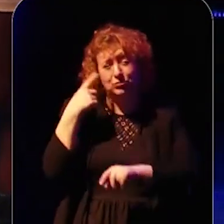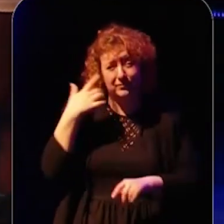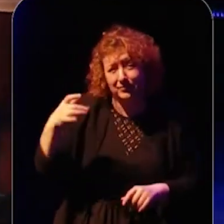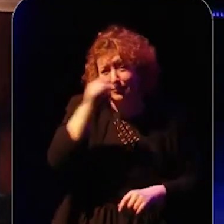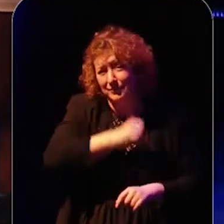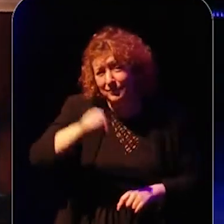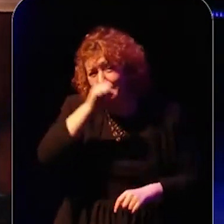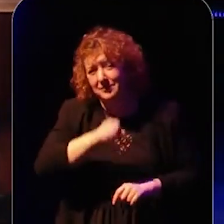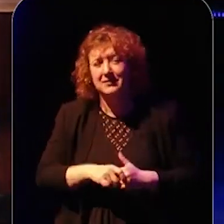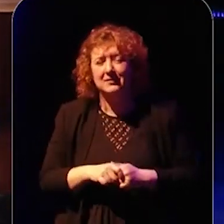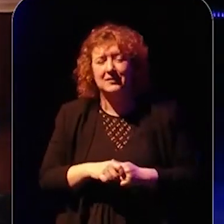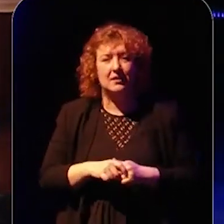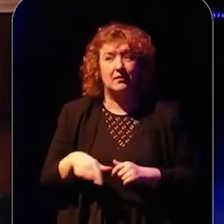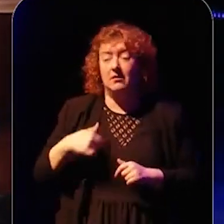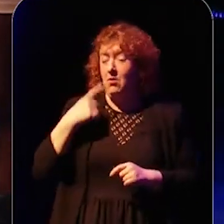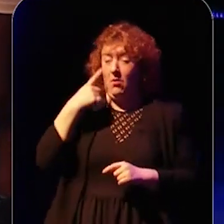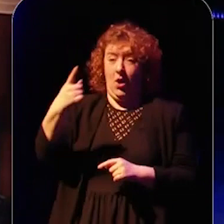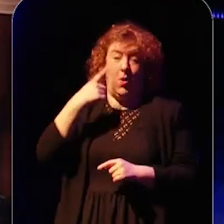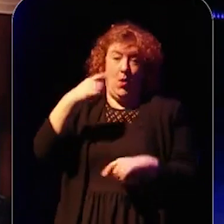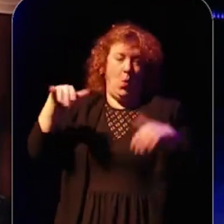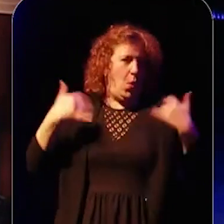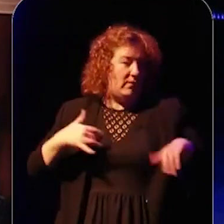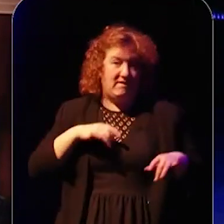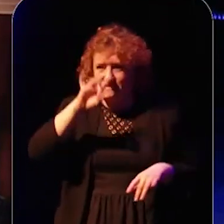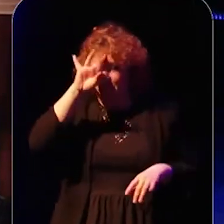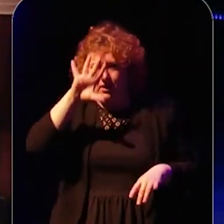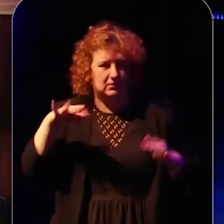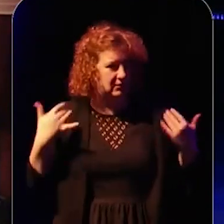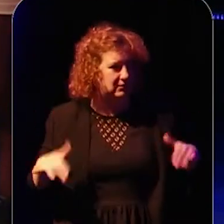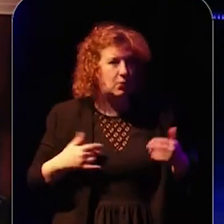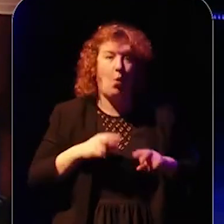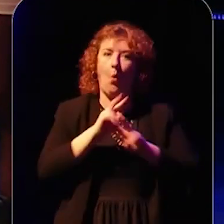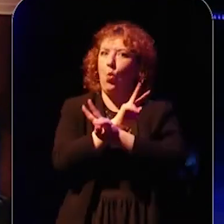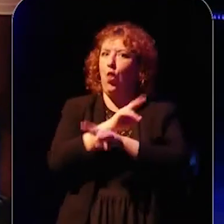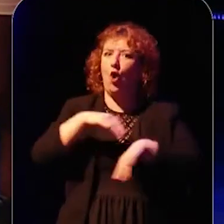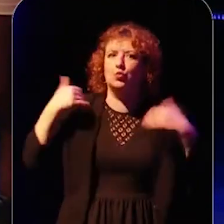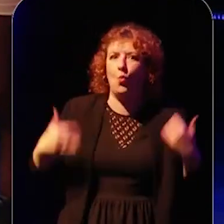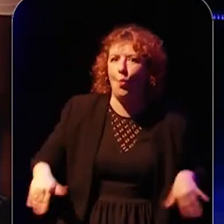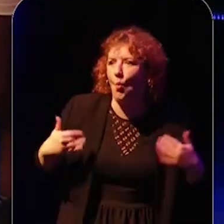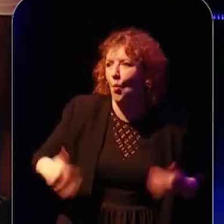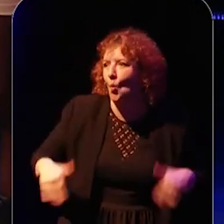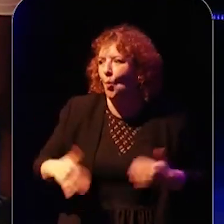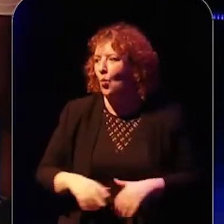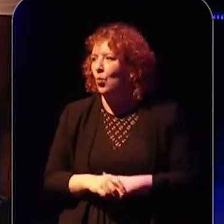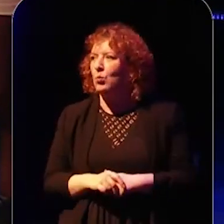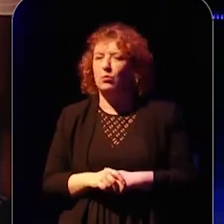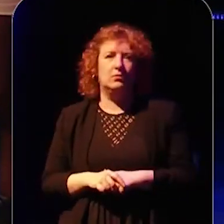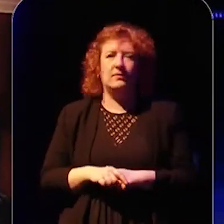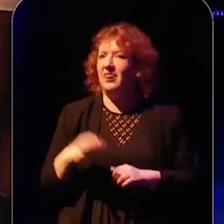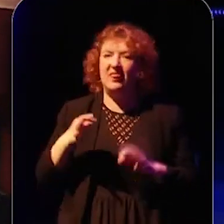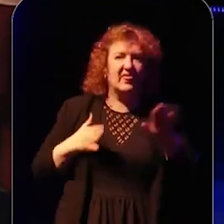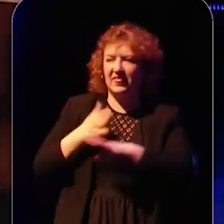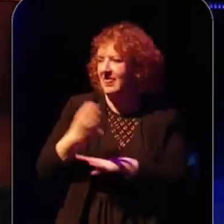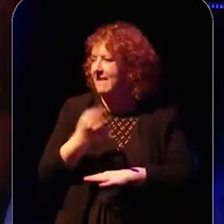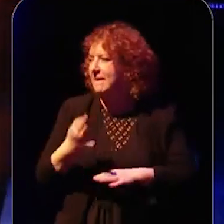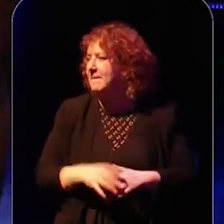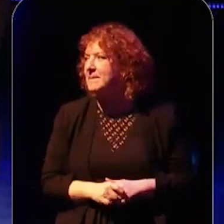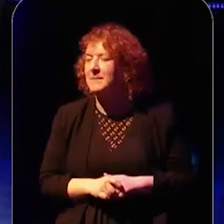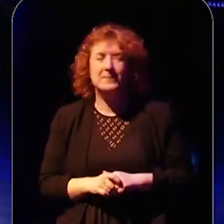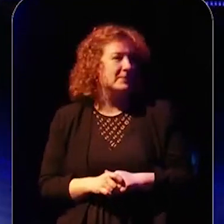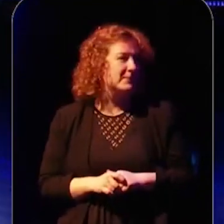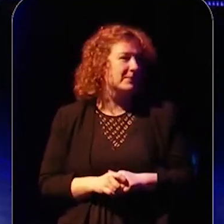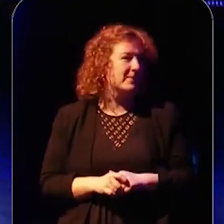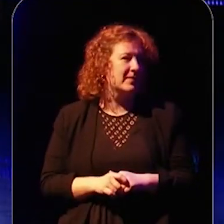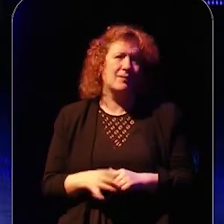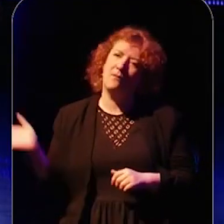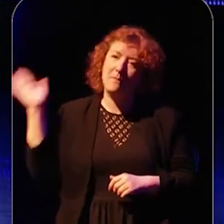evento nos ponen allí unas cosas que yo lo estoy flipando. Joder, lo dudós que estabas... No sé dónde vamos a llegar, ¿eh? Hay que ir para allí, ¿no? Hay que ir. Nos vamos para